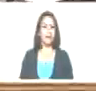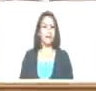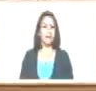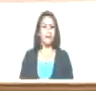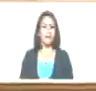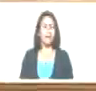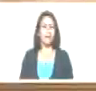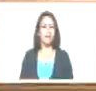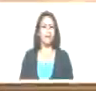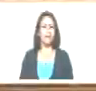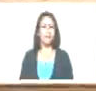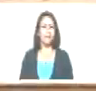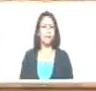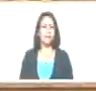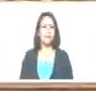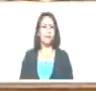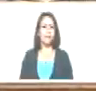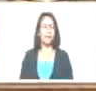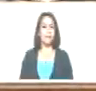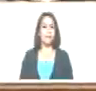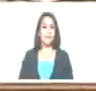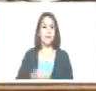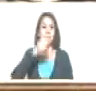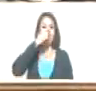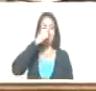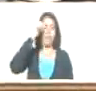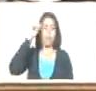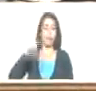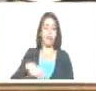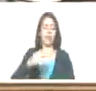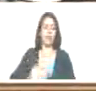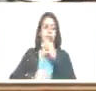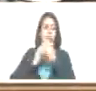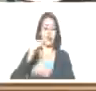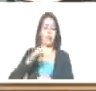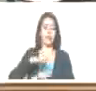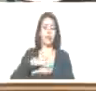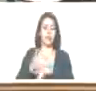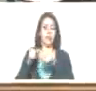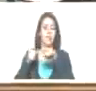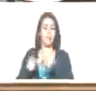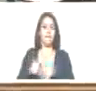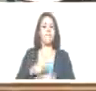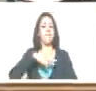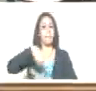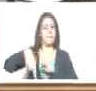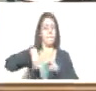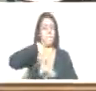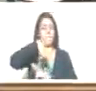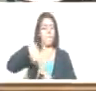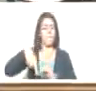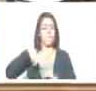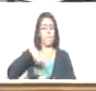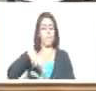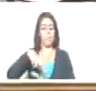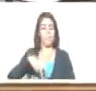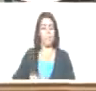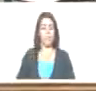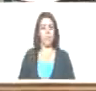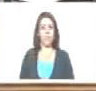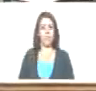Y la basura que se tuerce esta revolución no lo ha